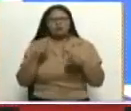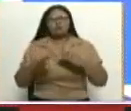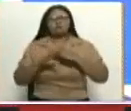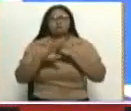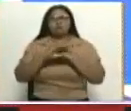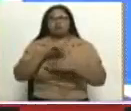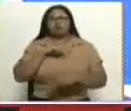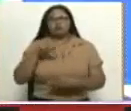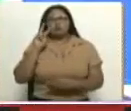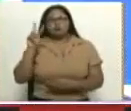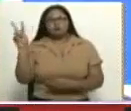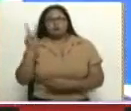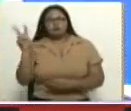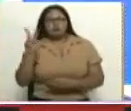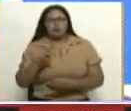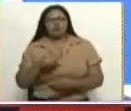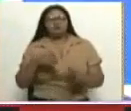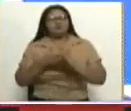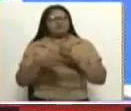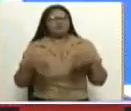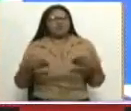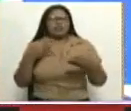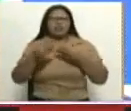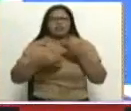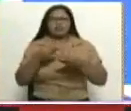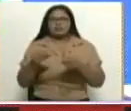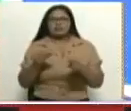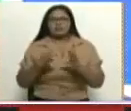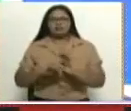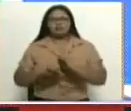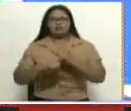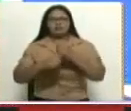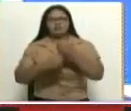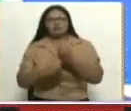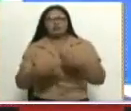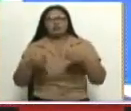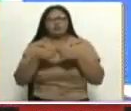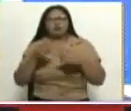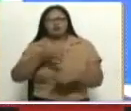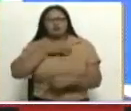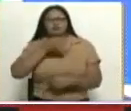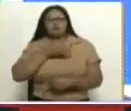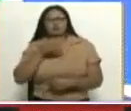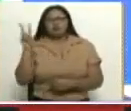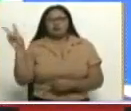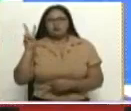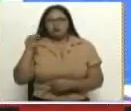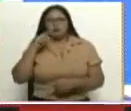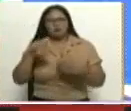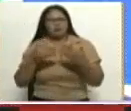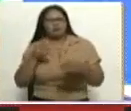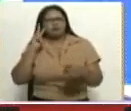Venezuela era hacer colapsar la sociedad venezolana